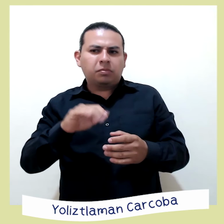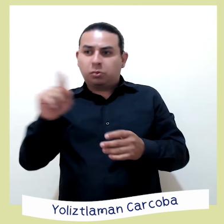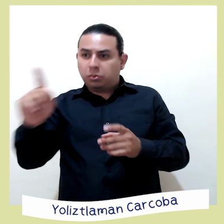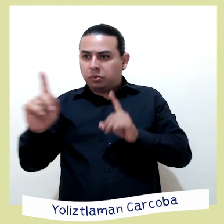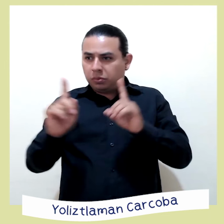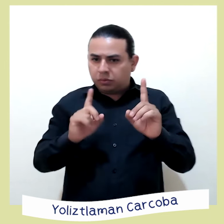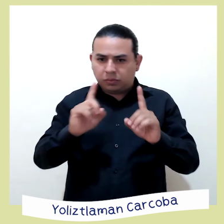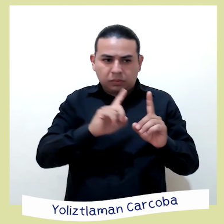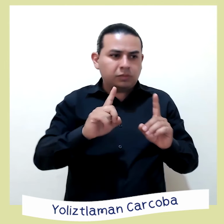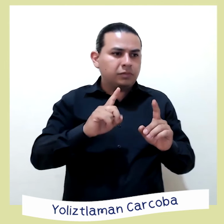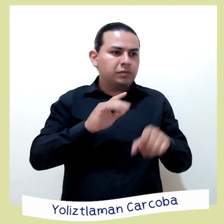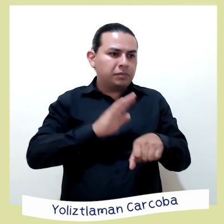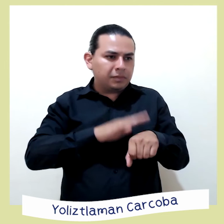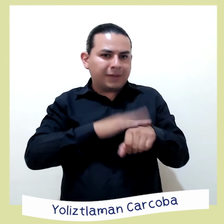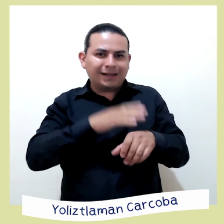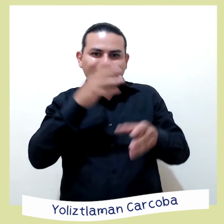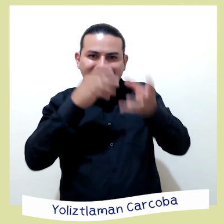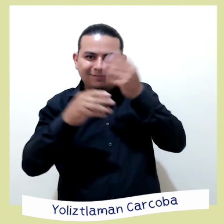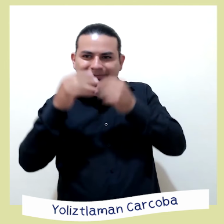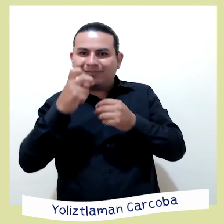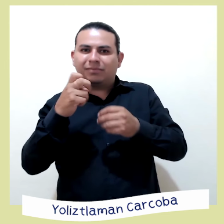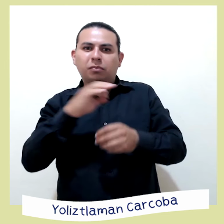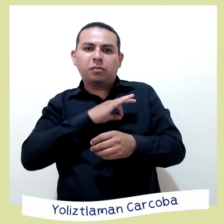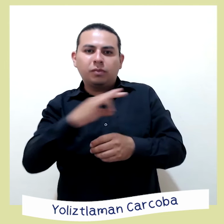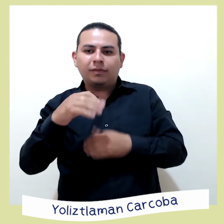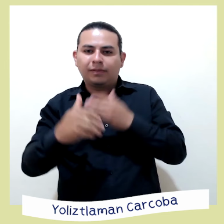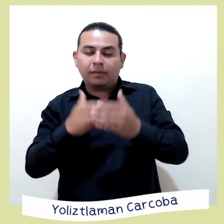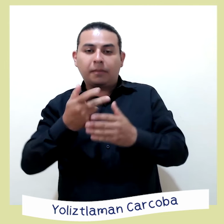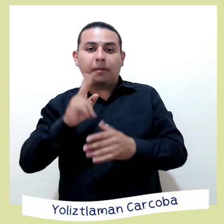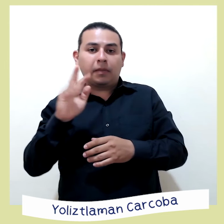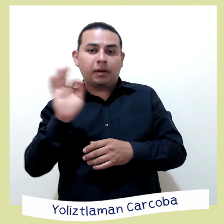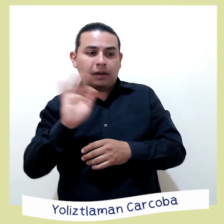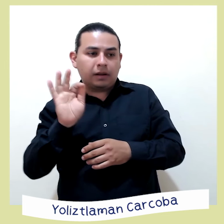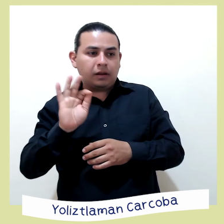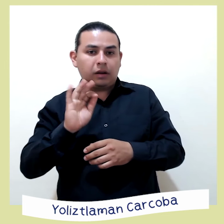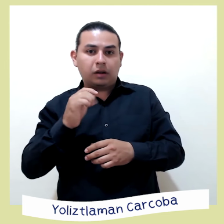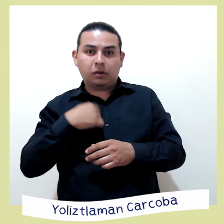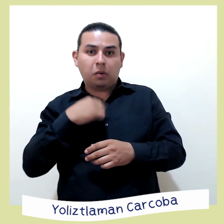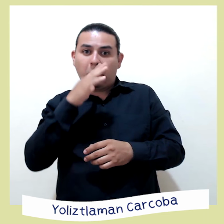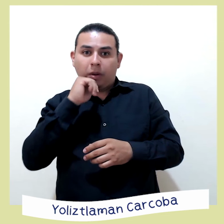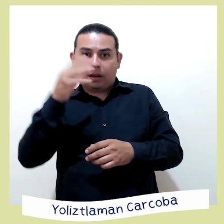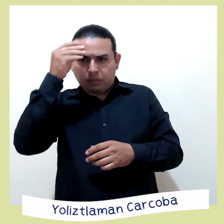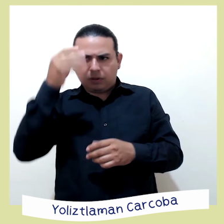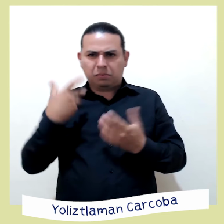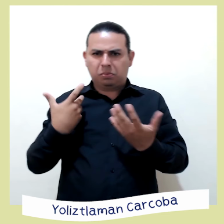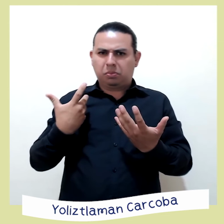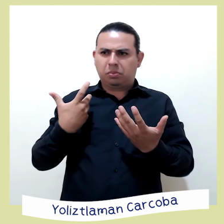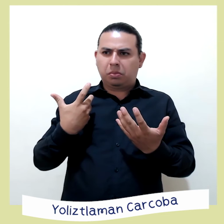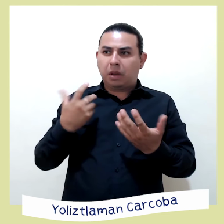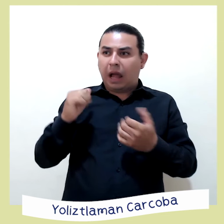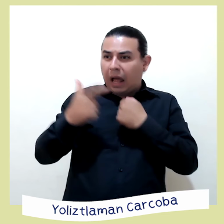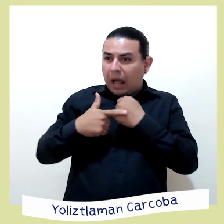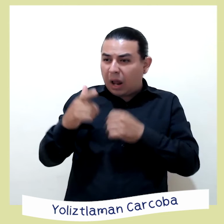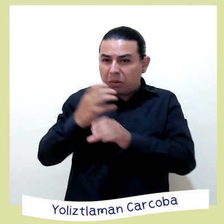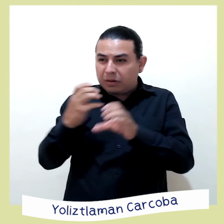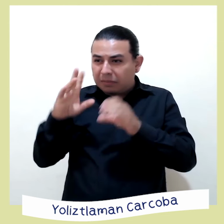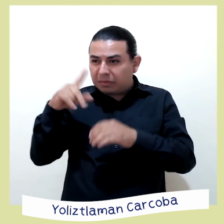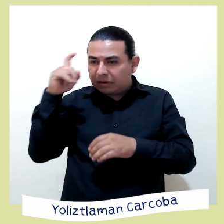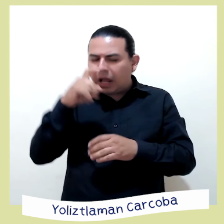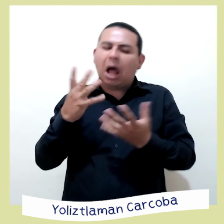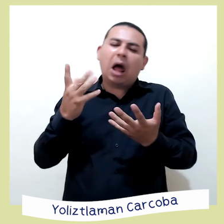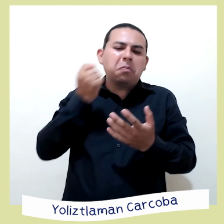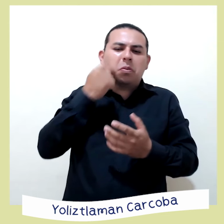tratar de conocer qué están hablando, de qué están hablando. Yo no me quiero conservar al margen de lo que está pasando. Y si me enseñan algo